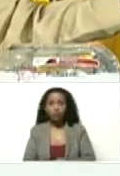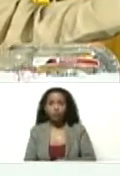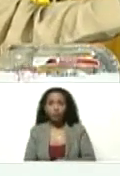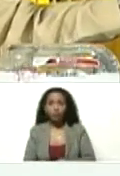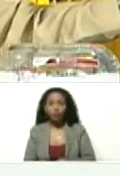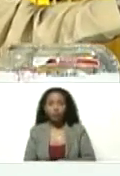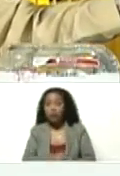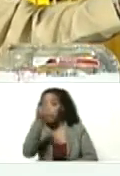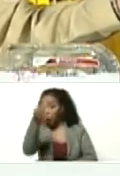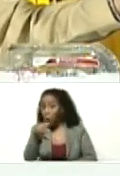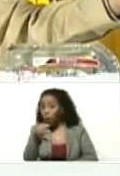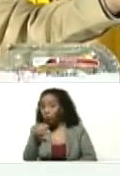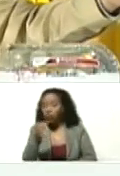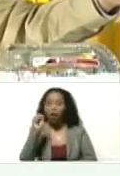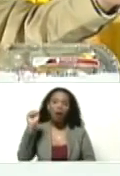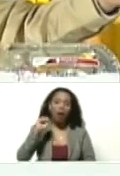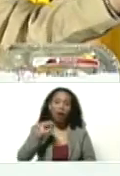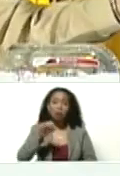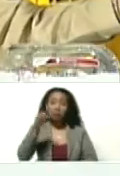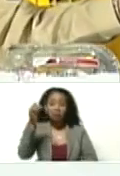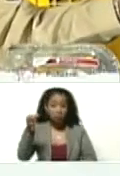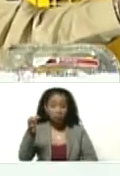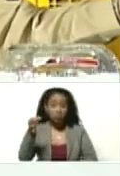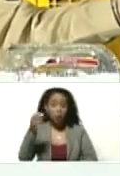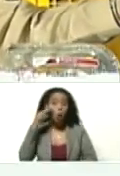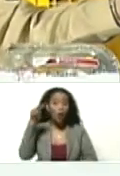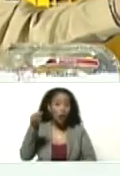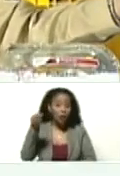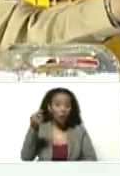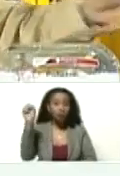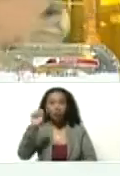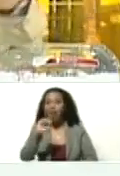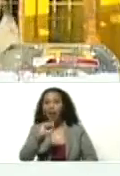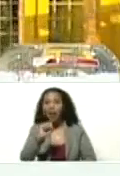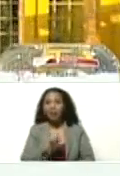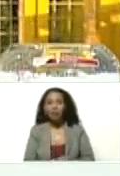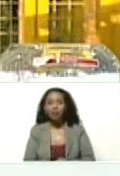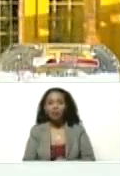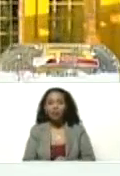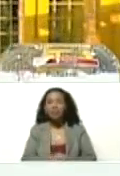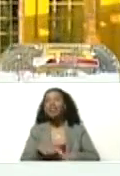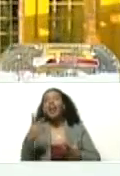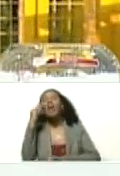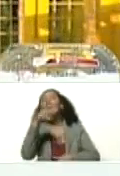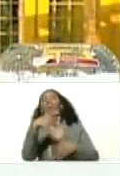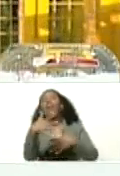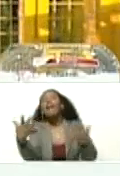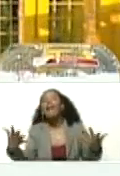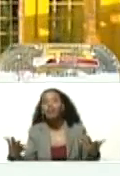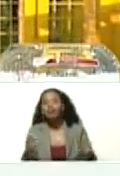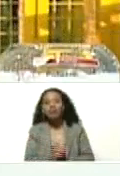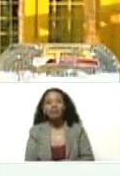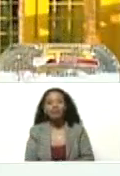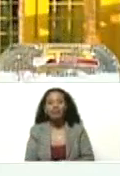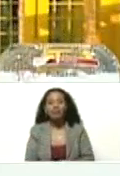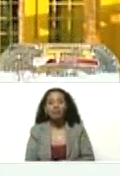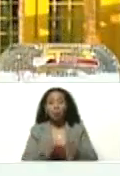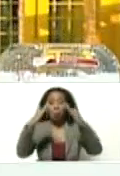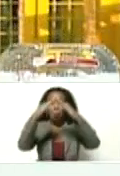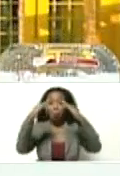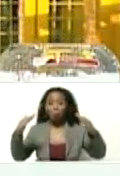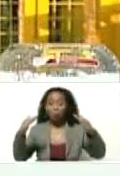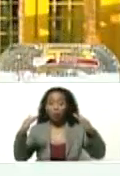¿Están seguros? ¿Lo vieron? ¿Qué fue lo que vieron? Las pirámides de